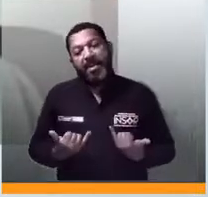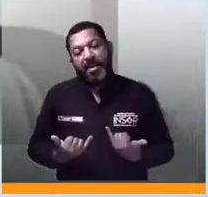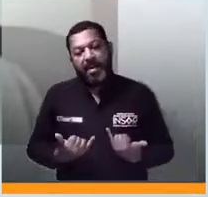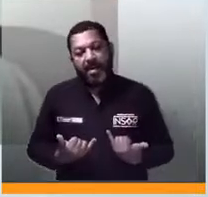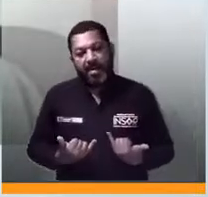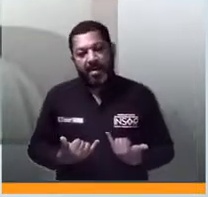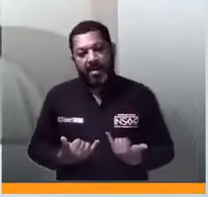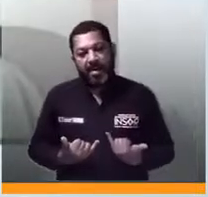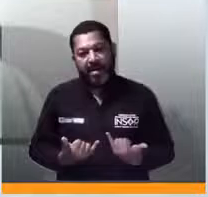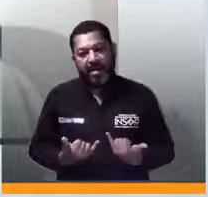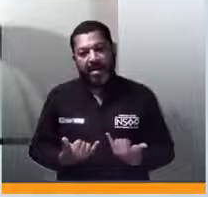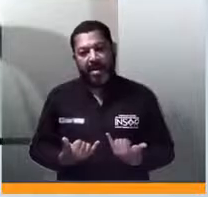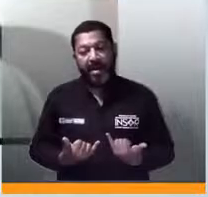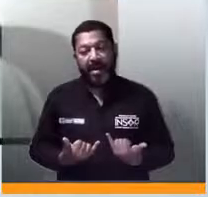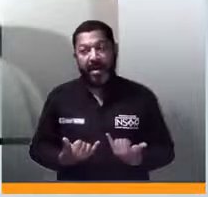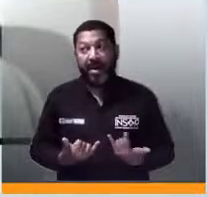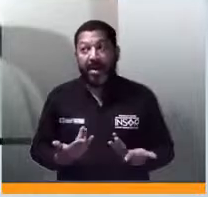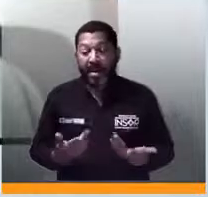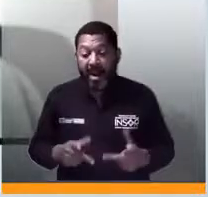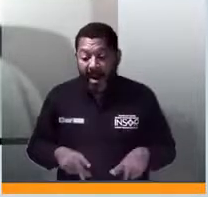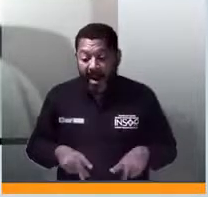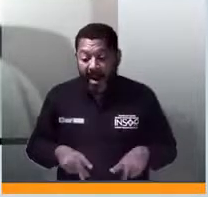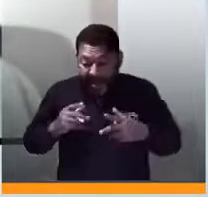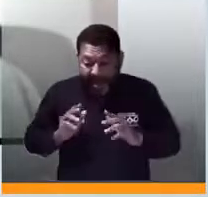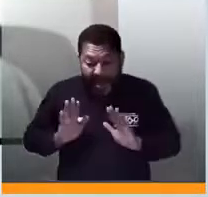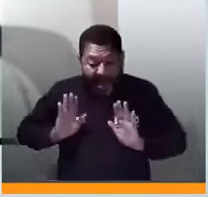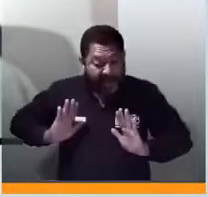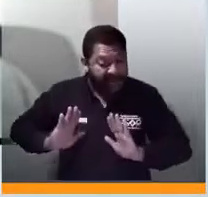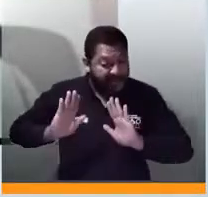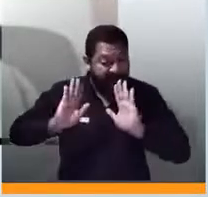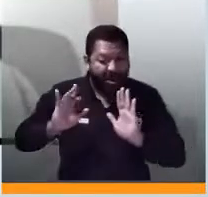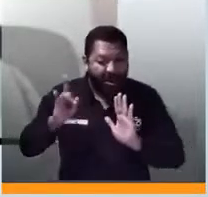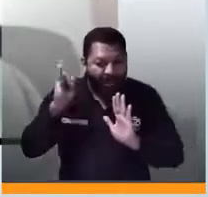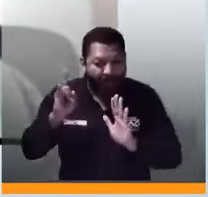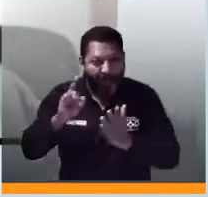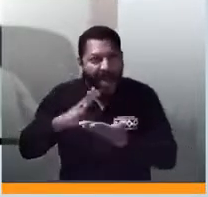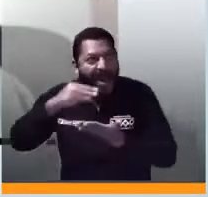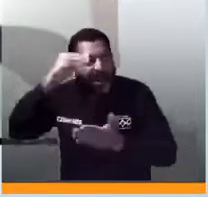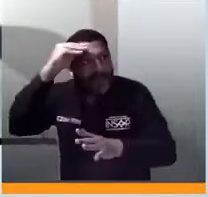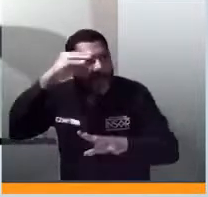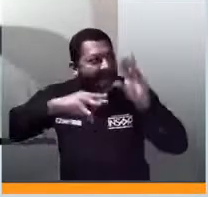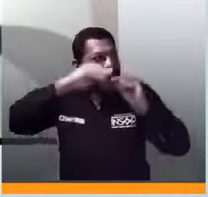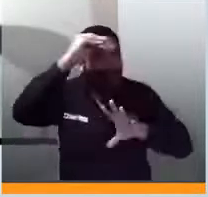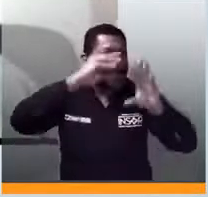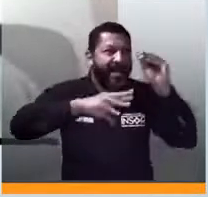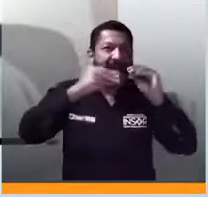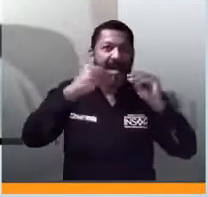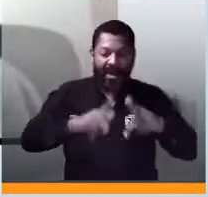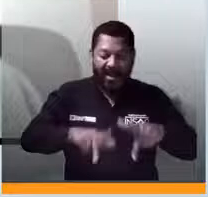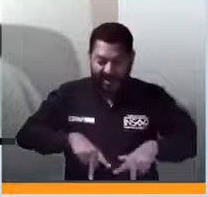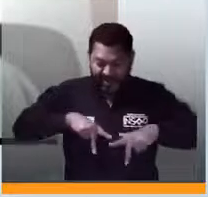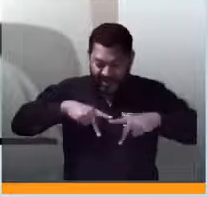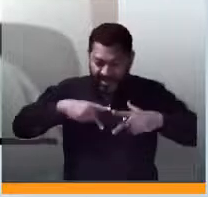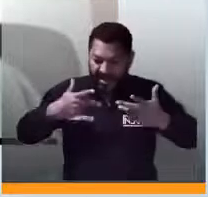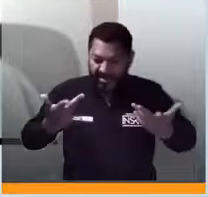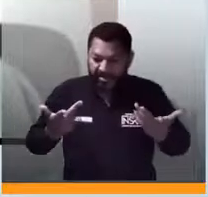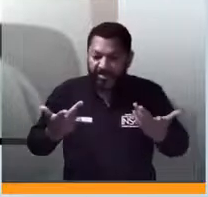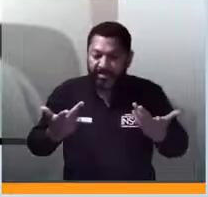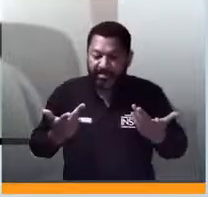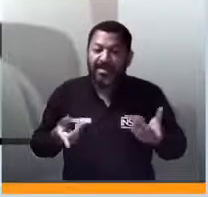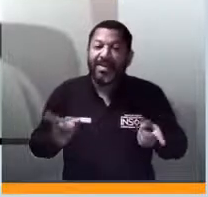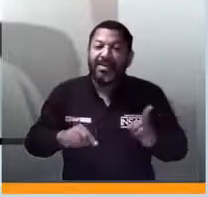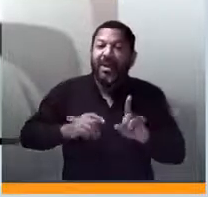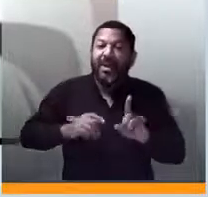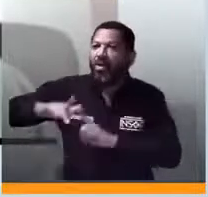que la vida nos desafía a aprender para la vida y en contextos como los que hoy vivimos y los que